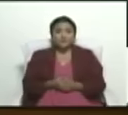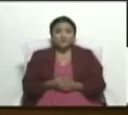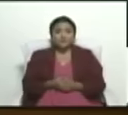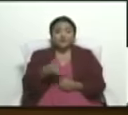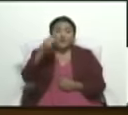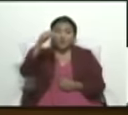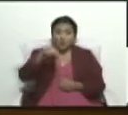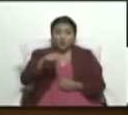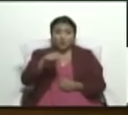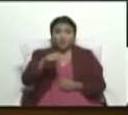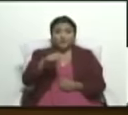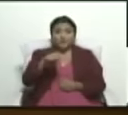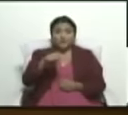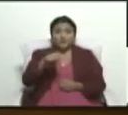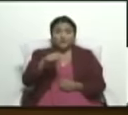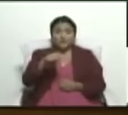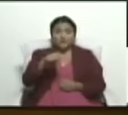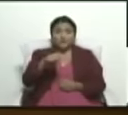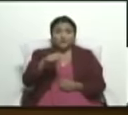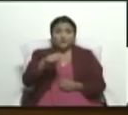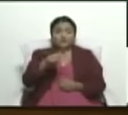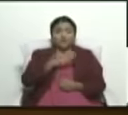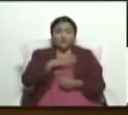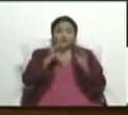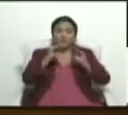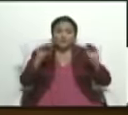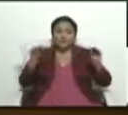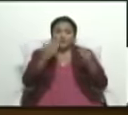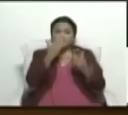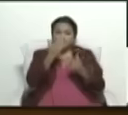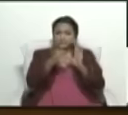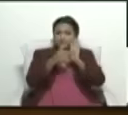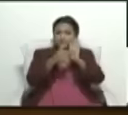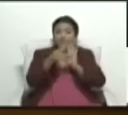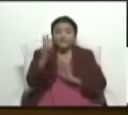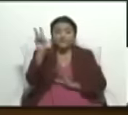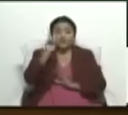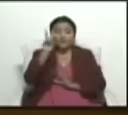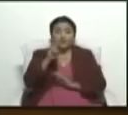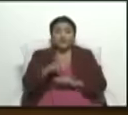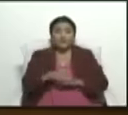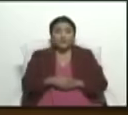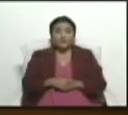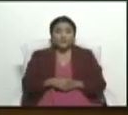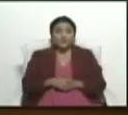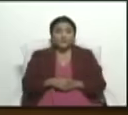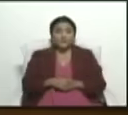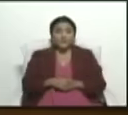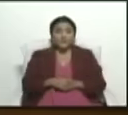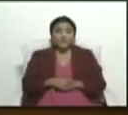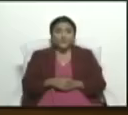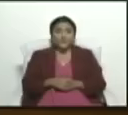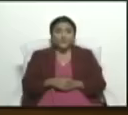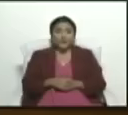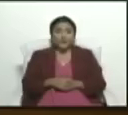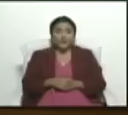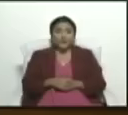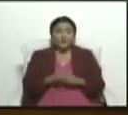Hoy voy a anunciar ante el país el esclarecimiento